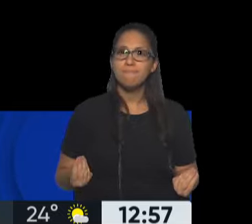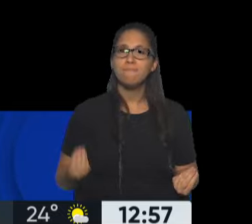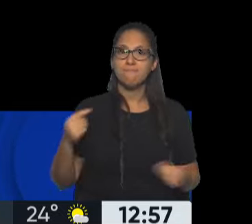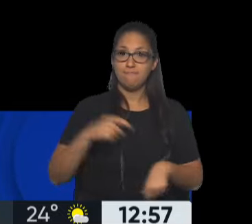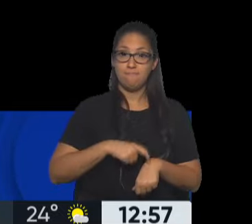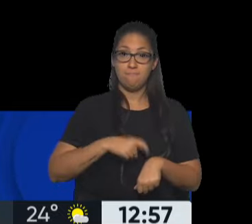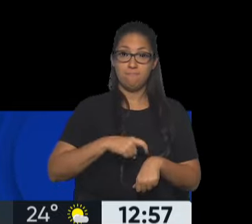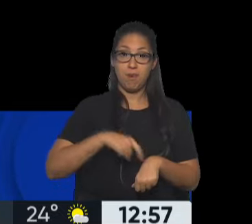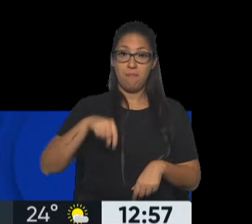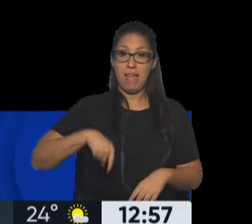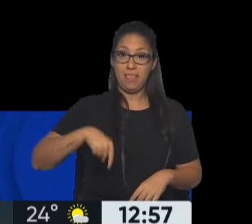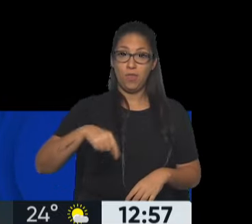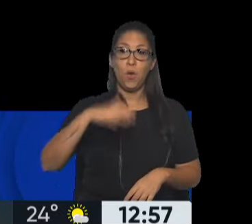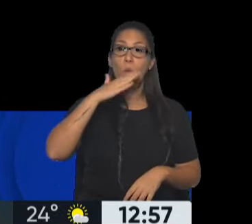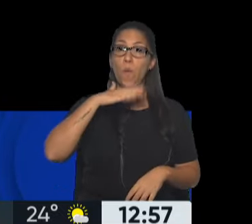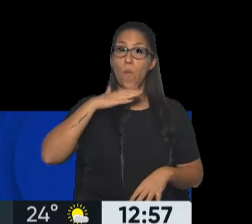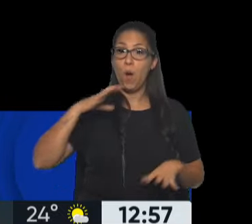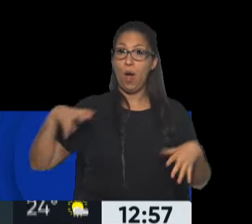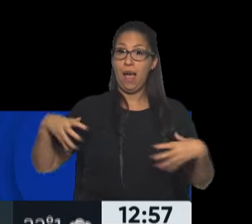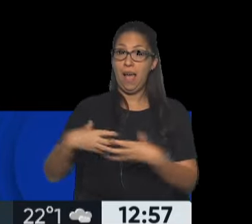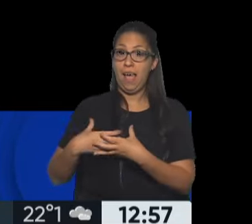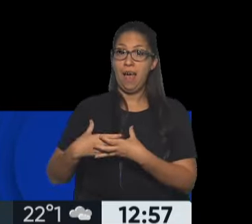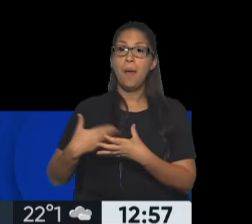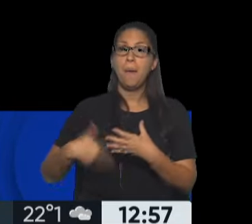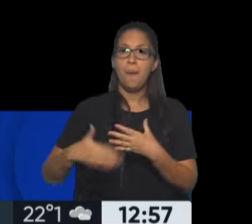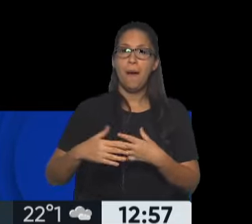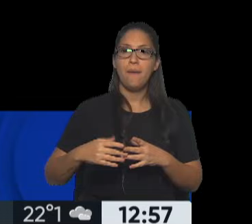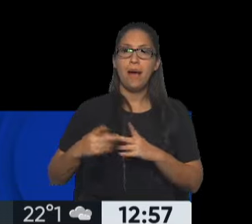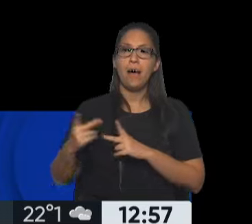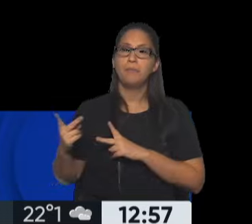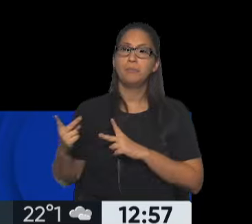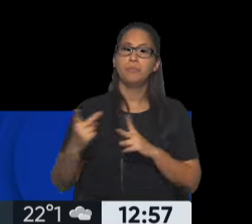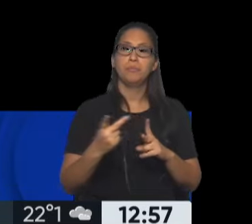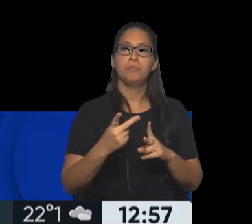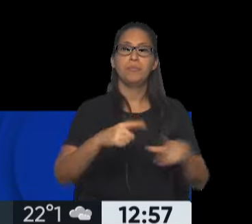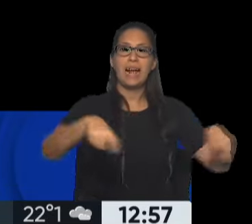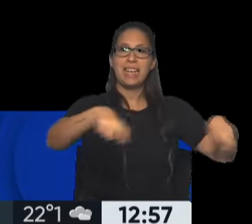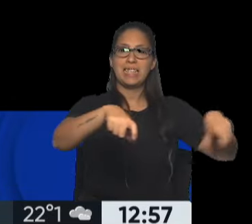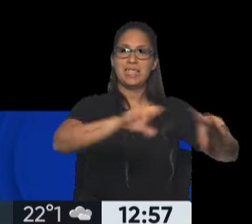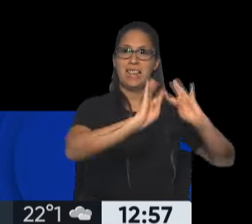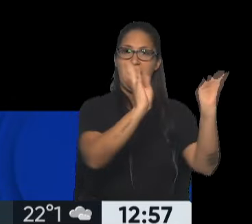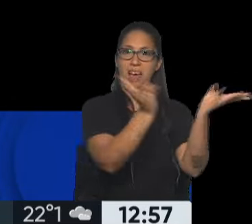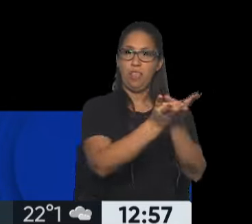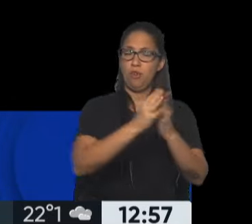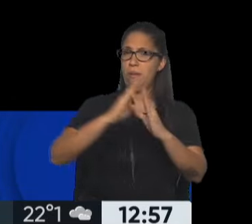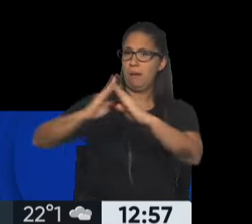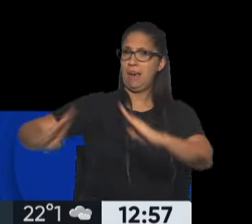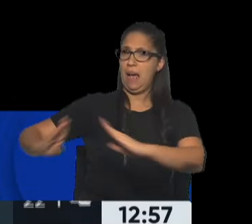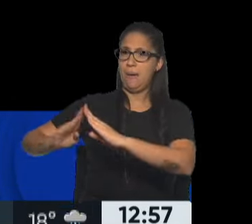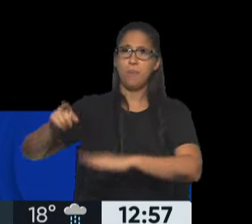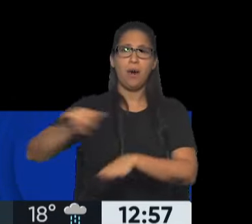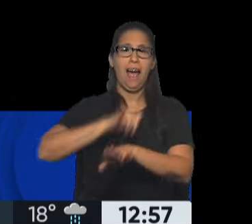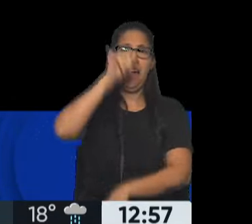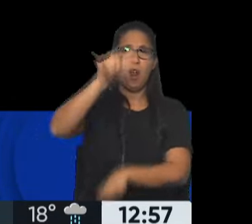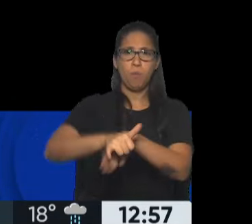momentos Boca está rumbo al estadio, a unas cabañas, porque encima no tienen aeropuerto, no tienen